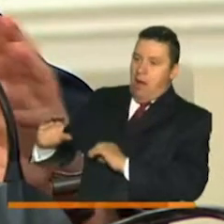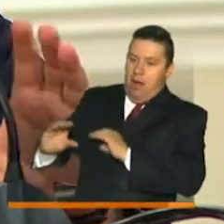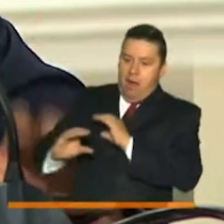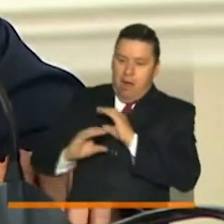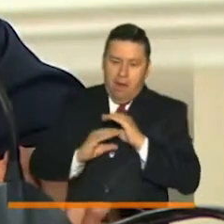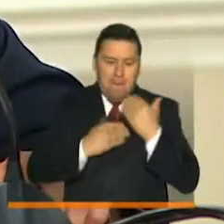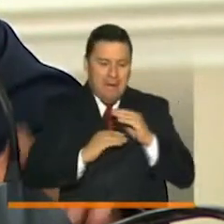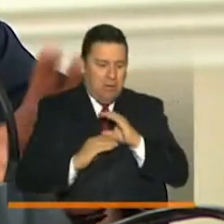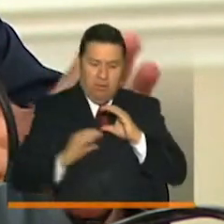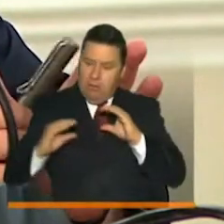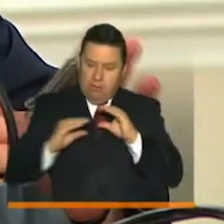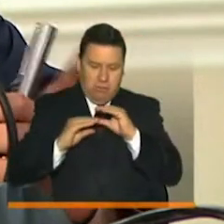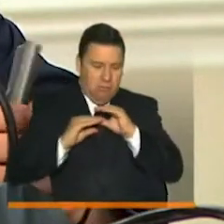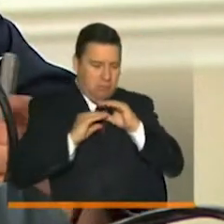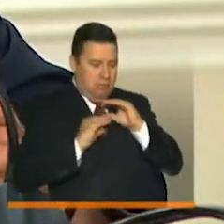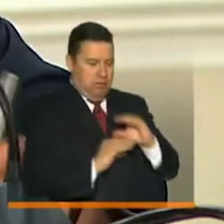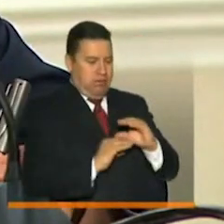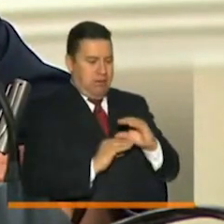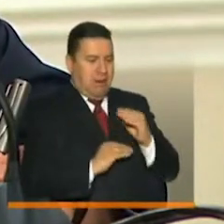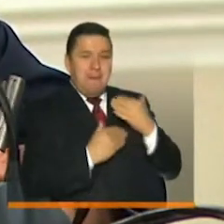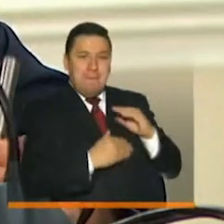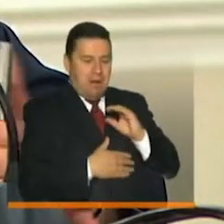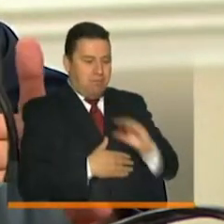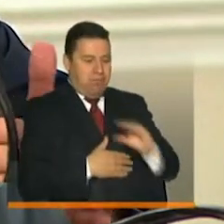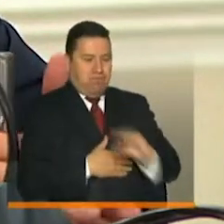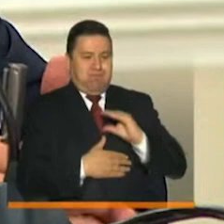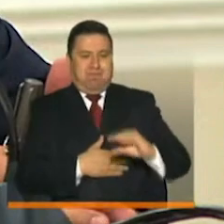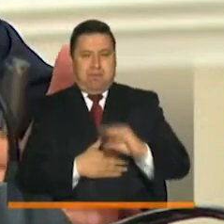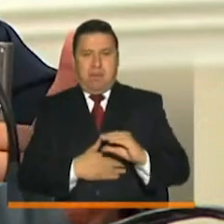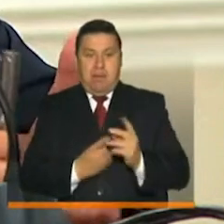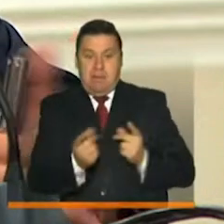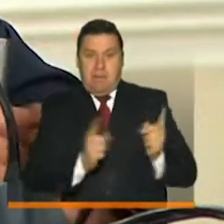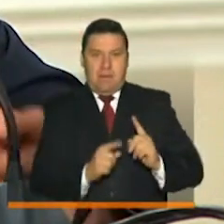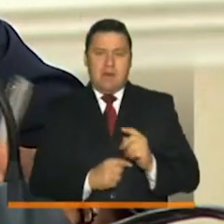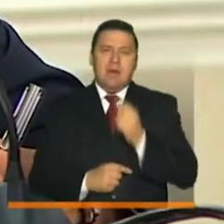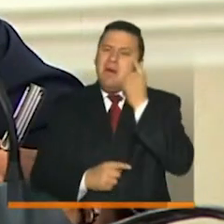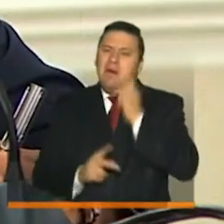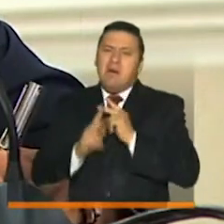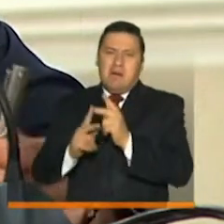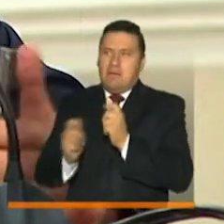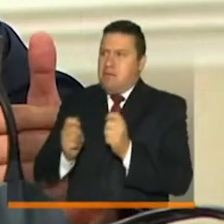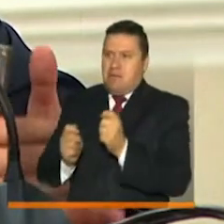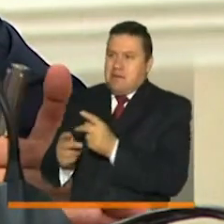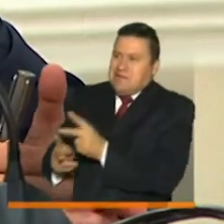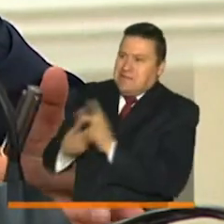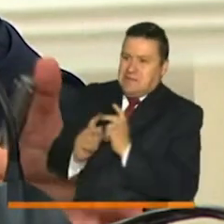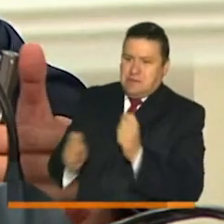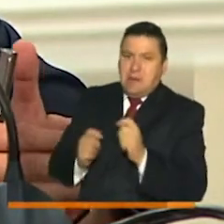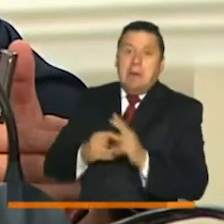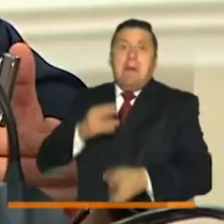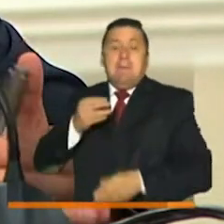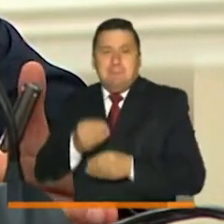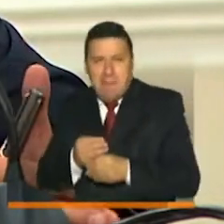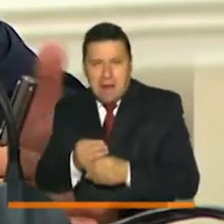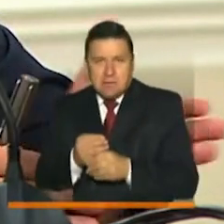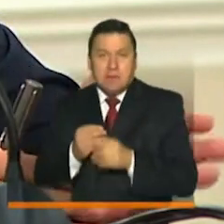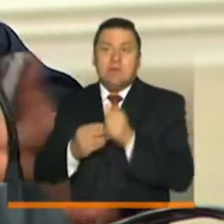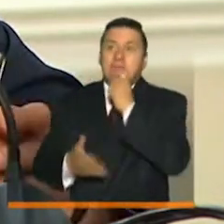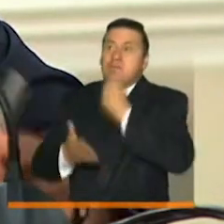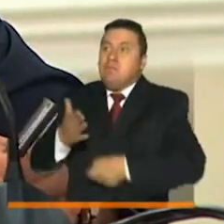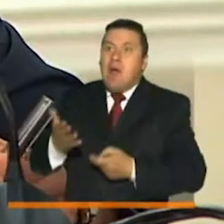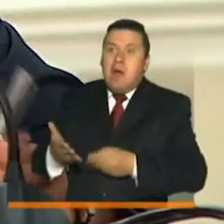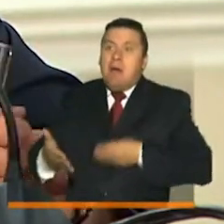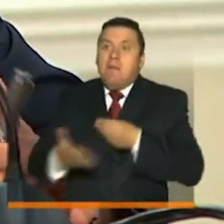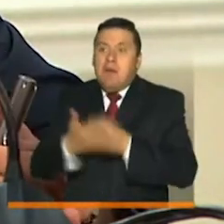que, sumado a las otras medidas que usted ha anunciado, por ejemplo, al crédito para la nómina, sumado a aplazar el